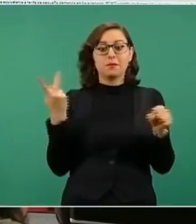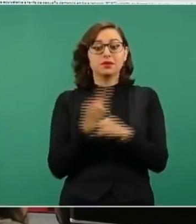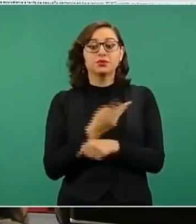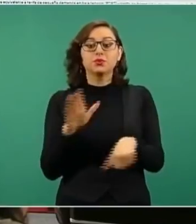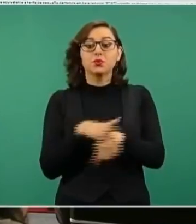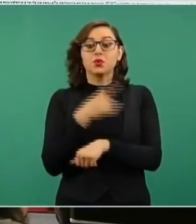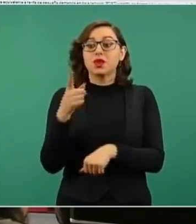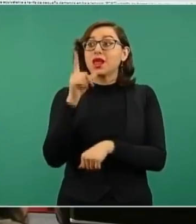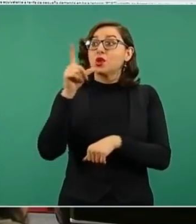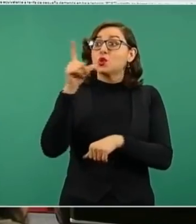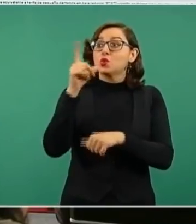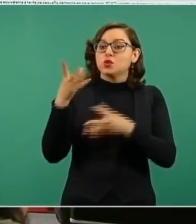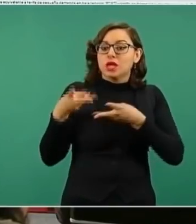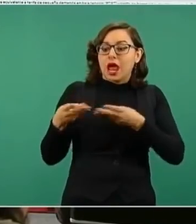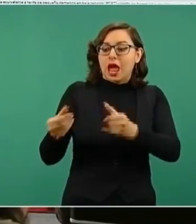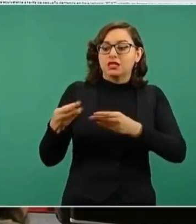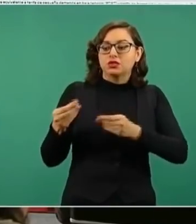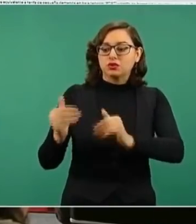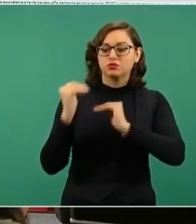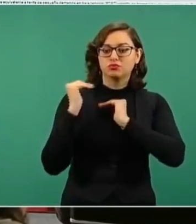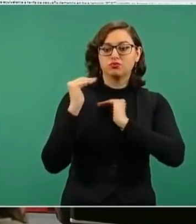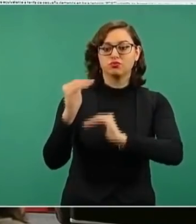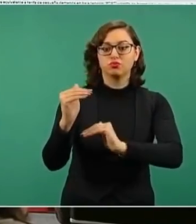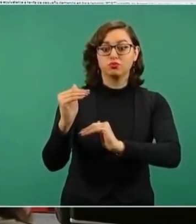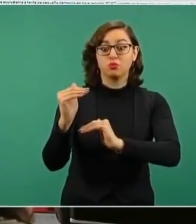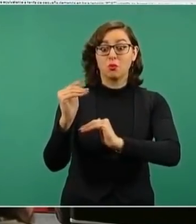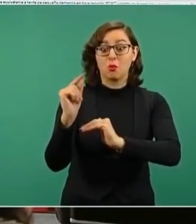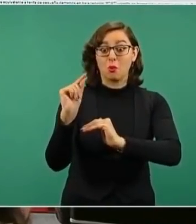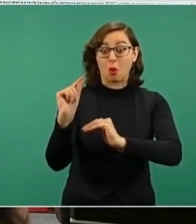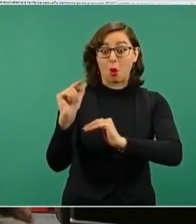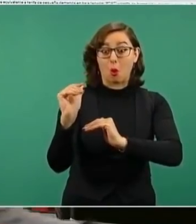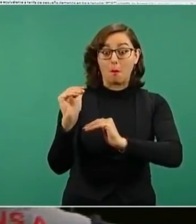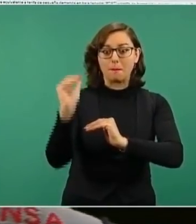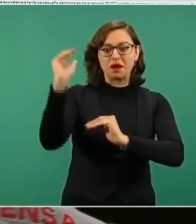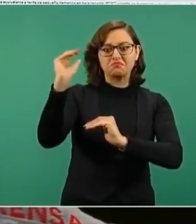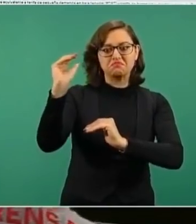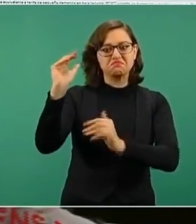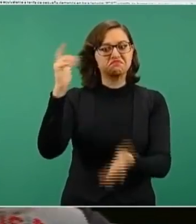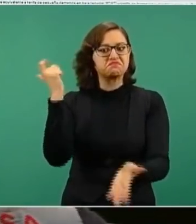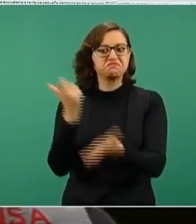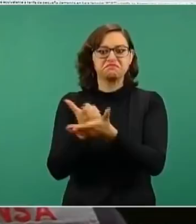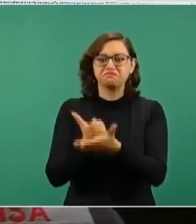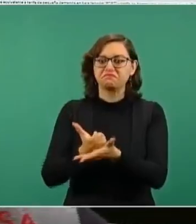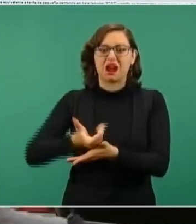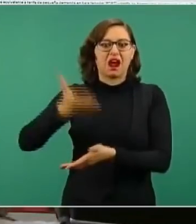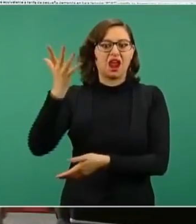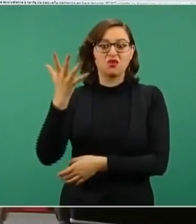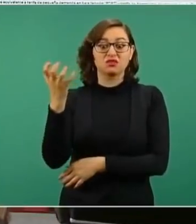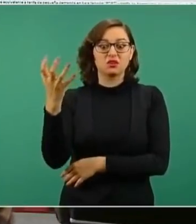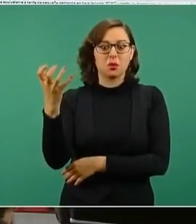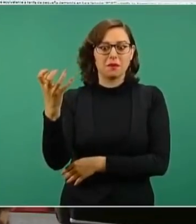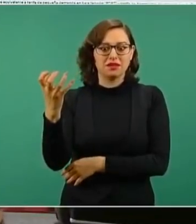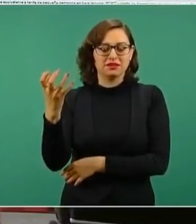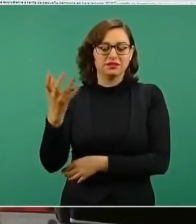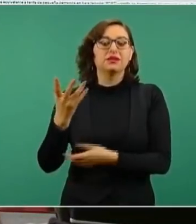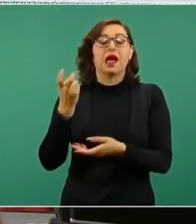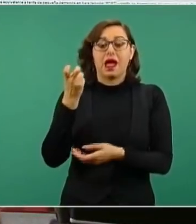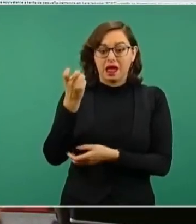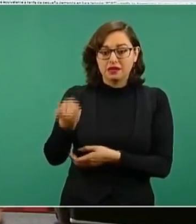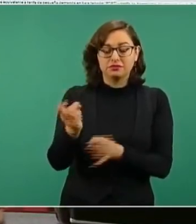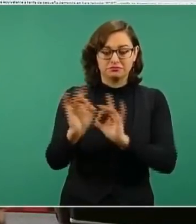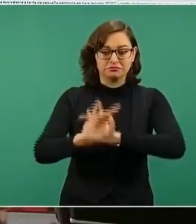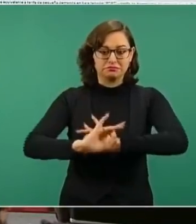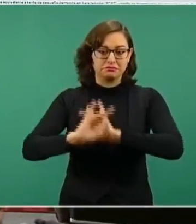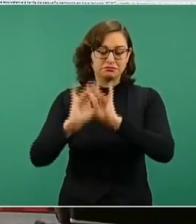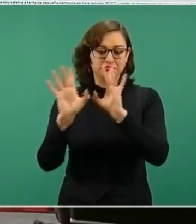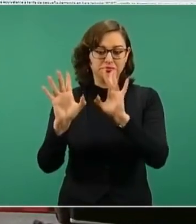salen de ese nivel, cuando salen de un nivel de consumo determinado, pagan 5.2 pesos por kilowatt hora. ¿Cuánto